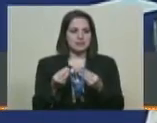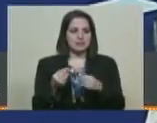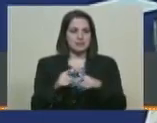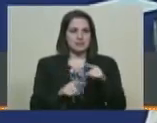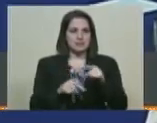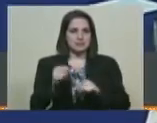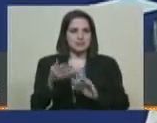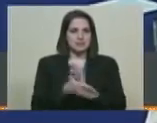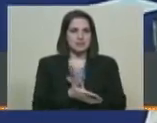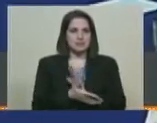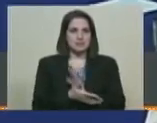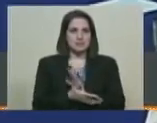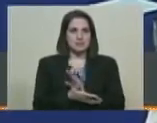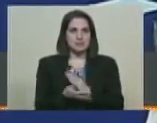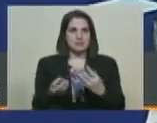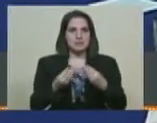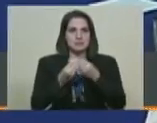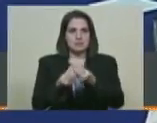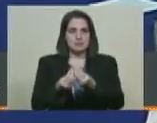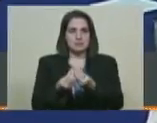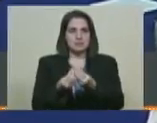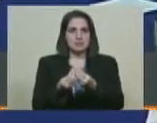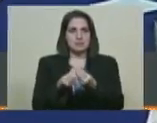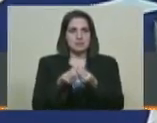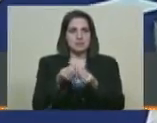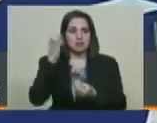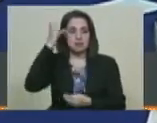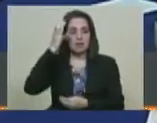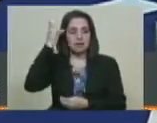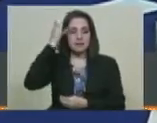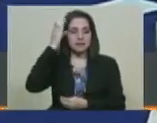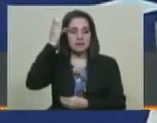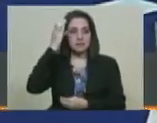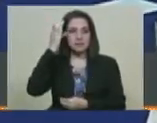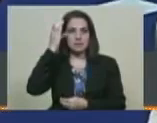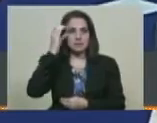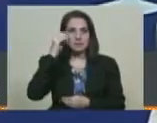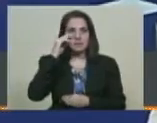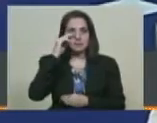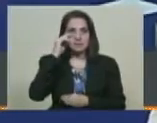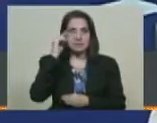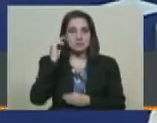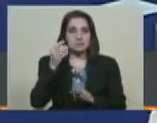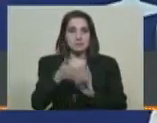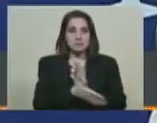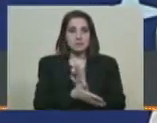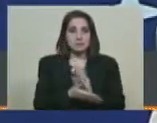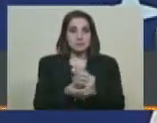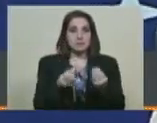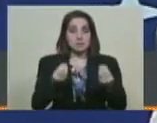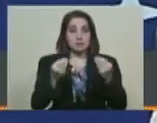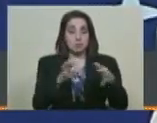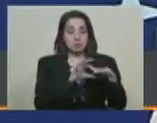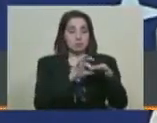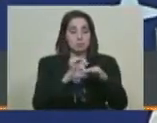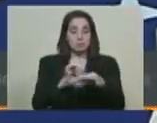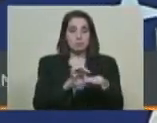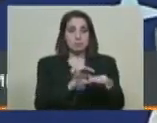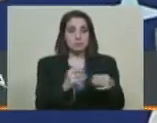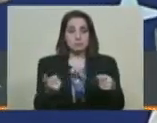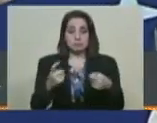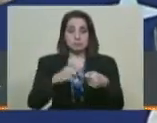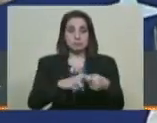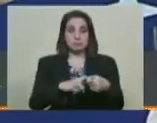pedagógica, creadora de conciencia, motivadora para el pueblo, unificadora.